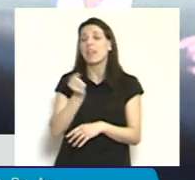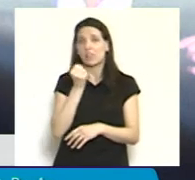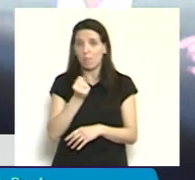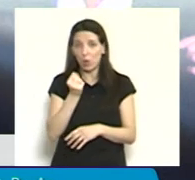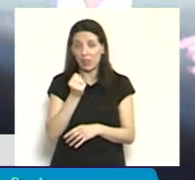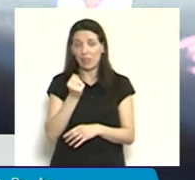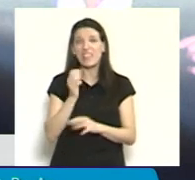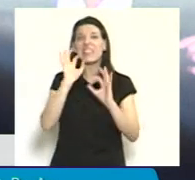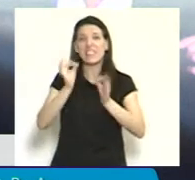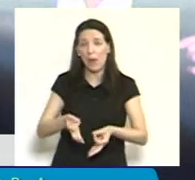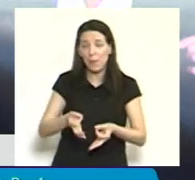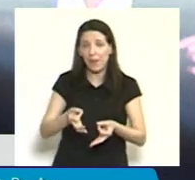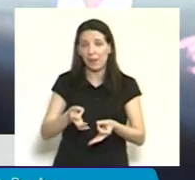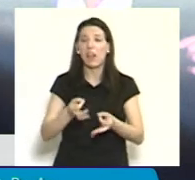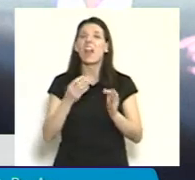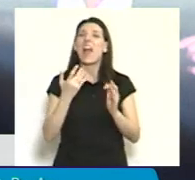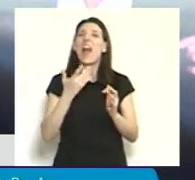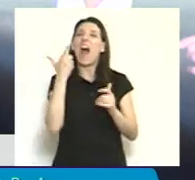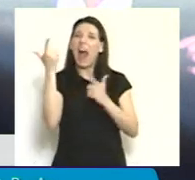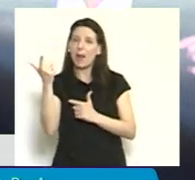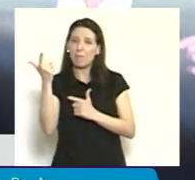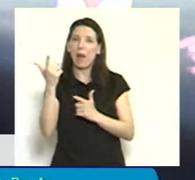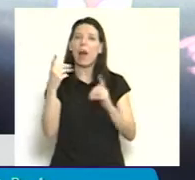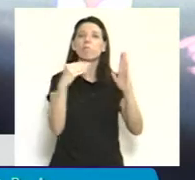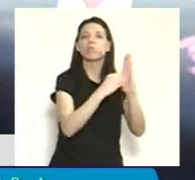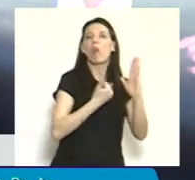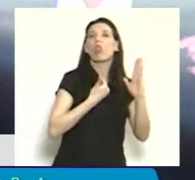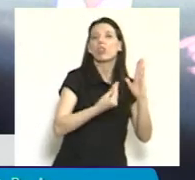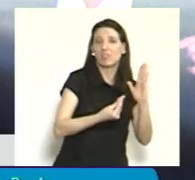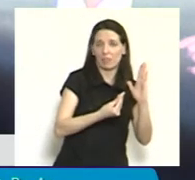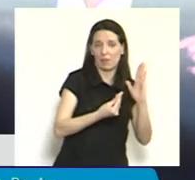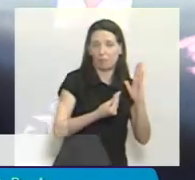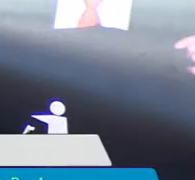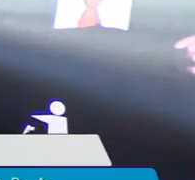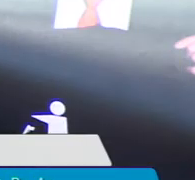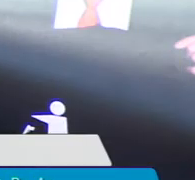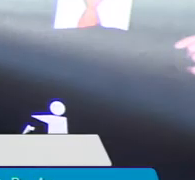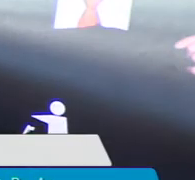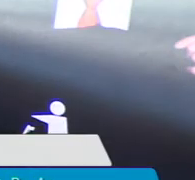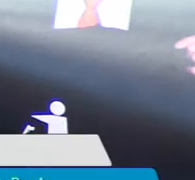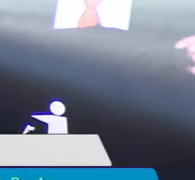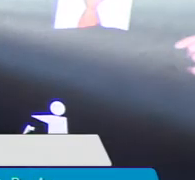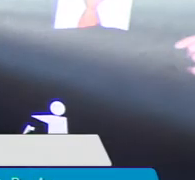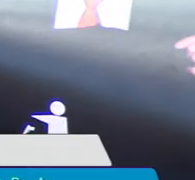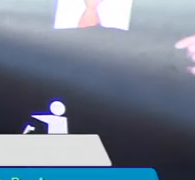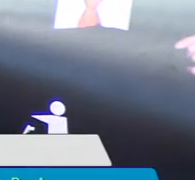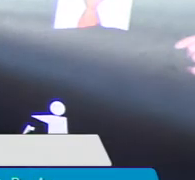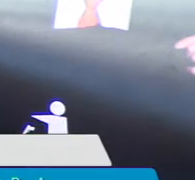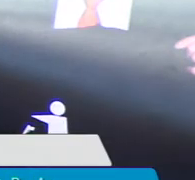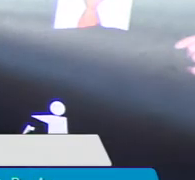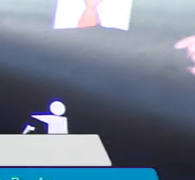tiene, o sea, qué condición registral tiene el arma con la cual se comete el hecho. Quiero tomarme un momento para